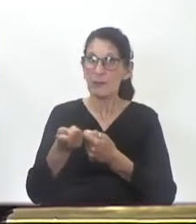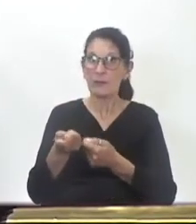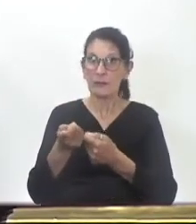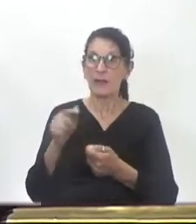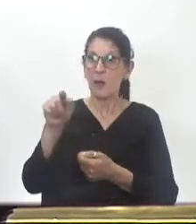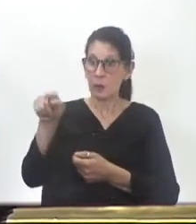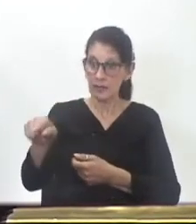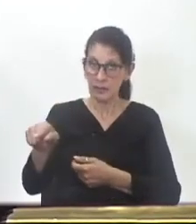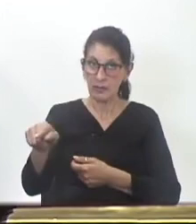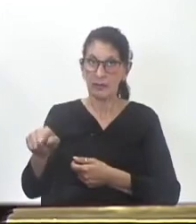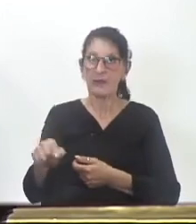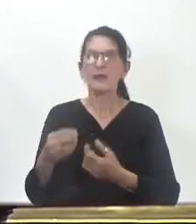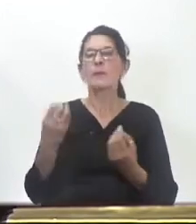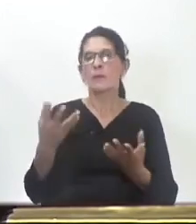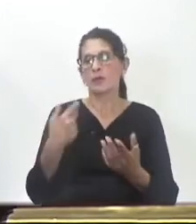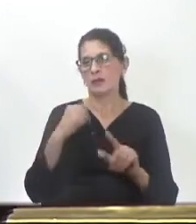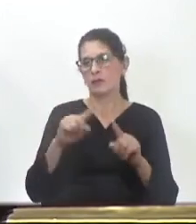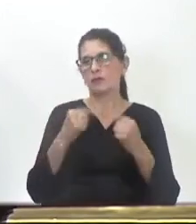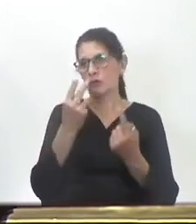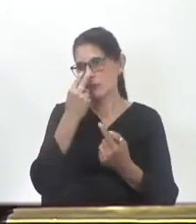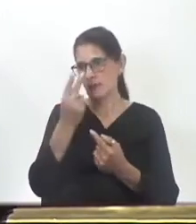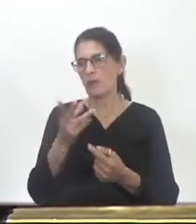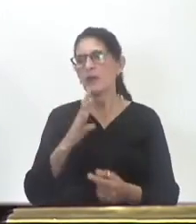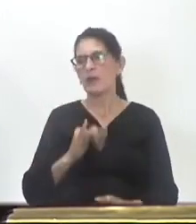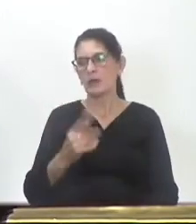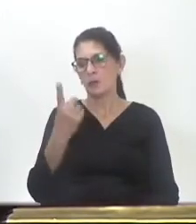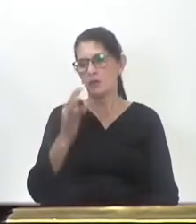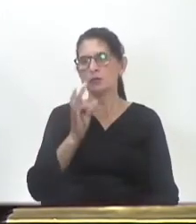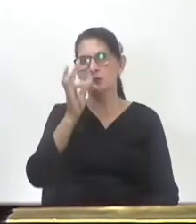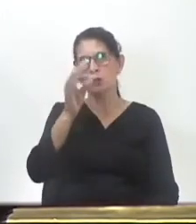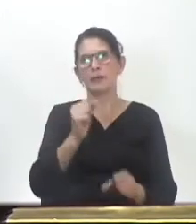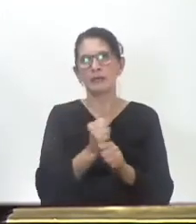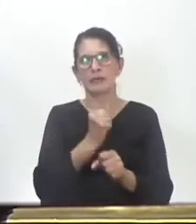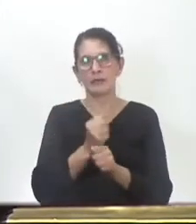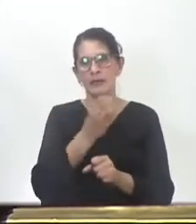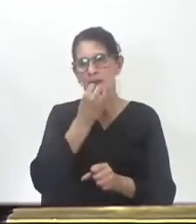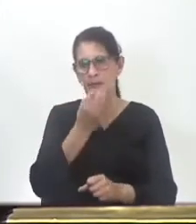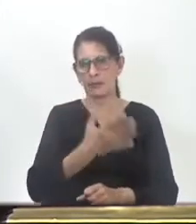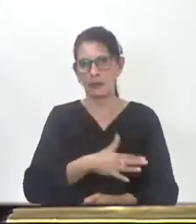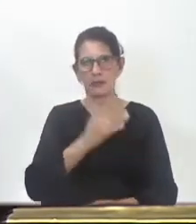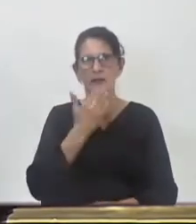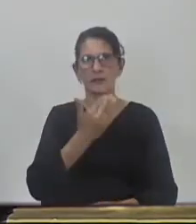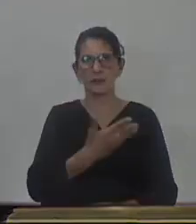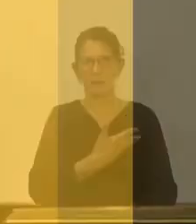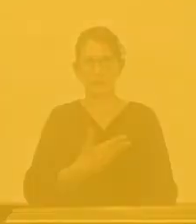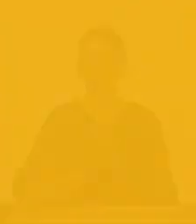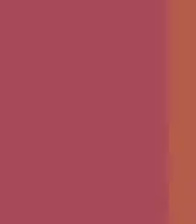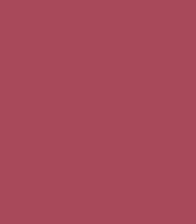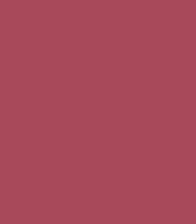usted, es porque estamos viendo que todavía hay un futuro para poder trabajar y corregir. Muchas gracias, presidente.